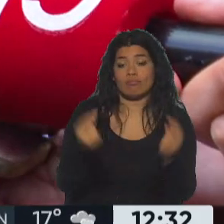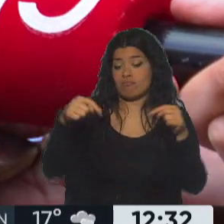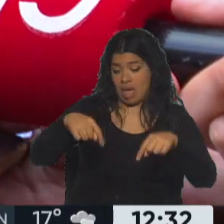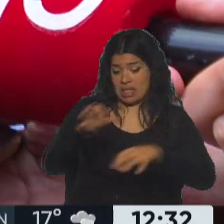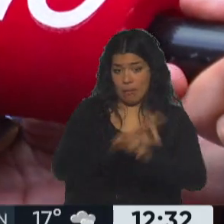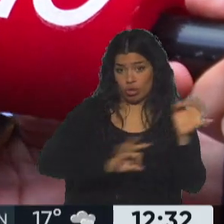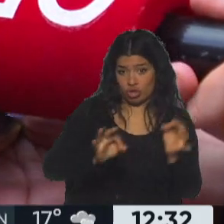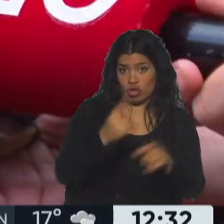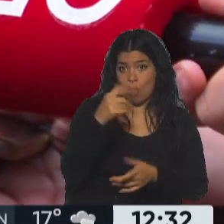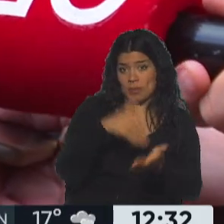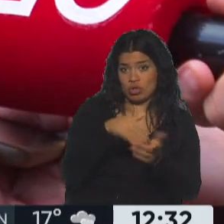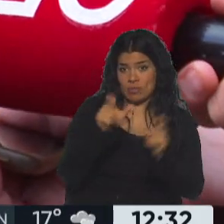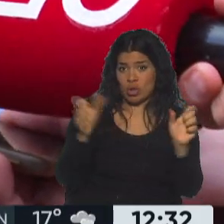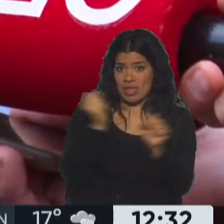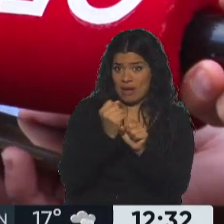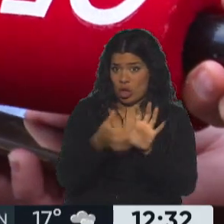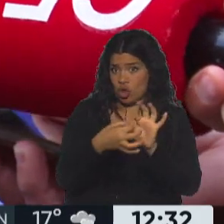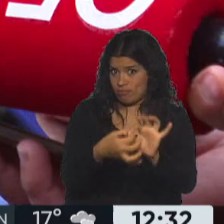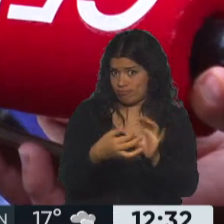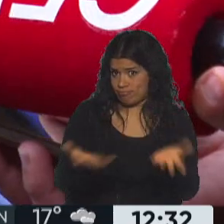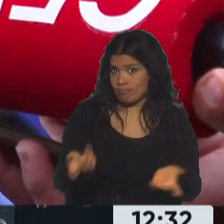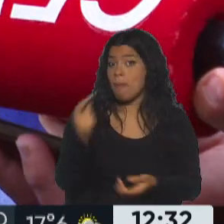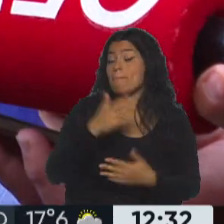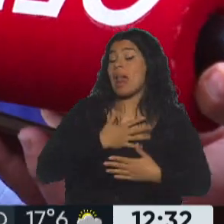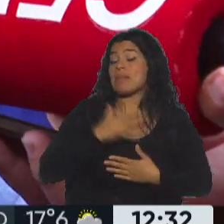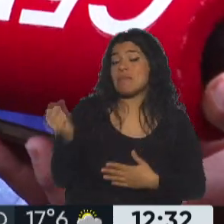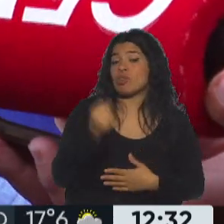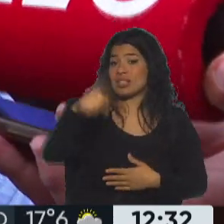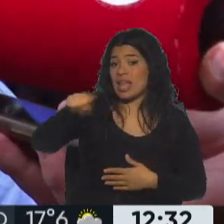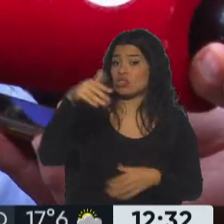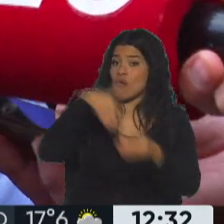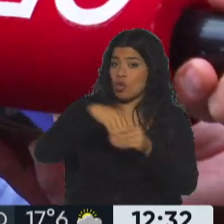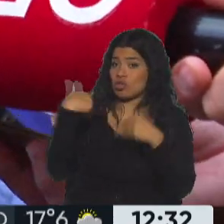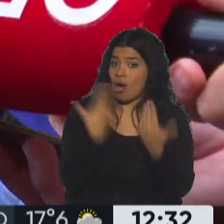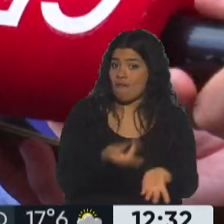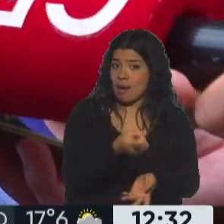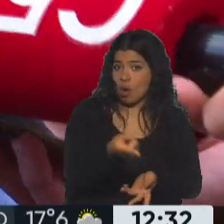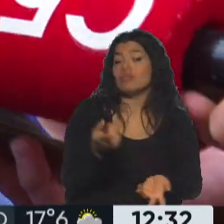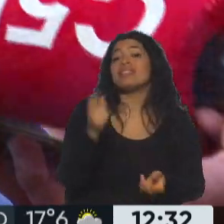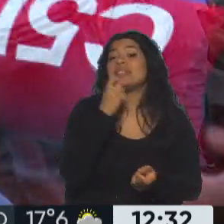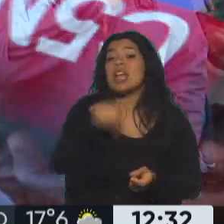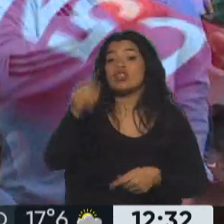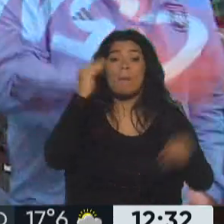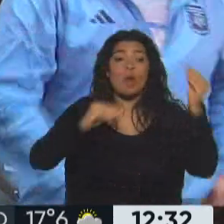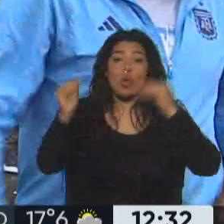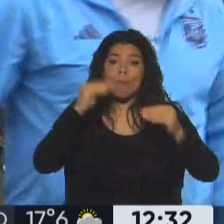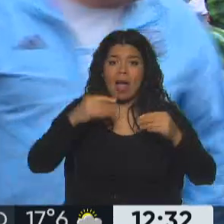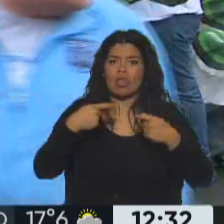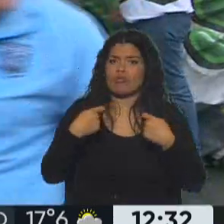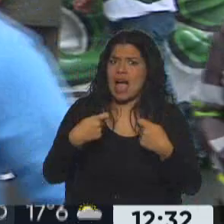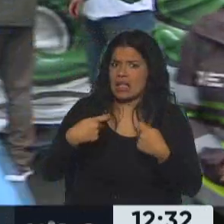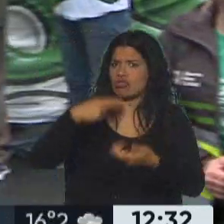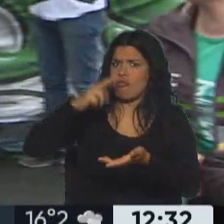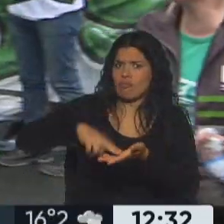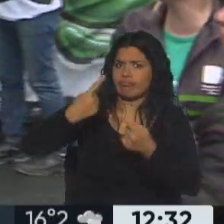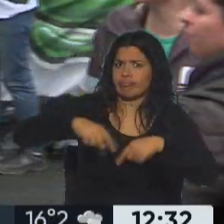trabajadores y creo que es importante que lo hagan, y para aquellos que se preocupen por el costo fiscal, las medidas que propone la oposición, por ejemplo, de